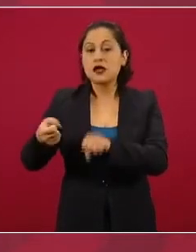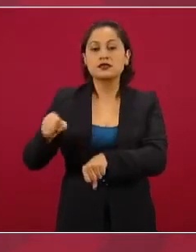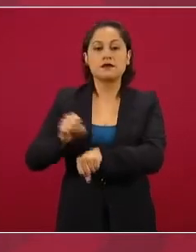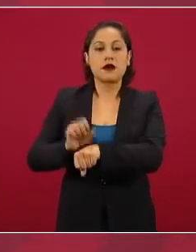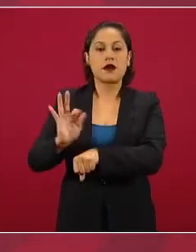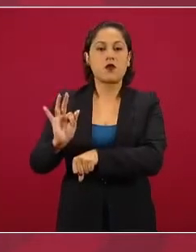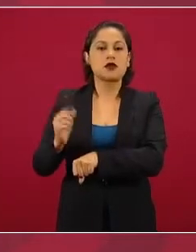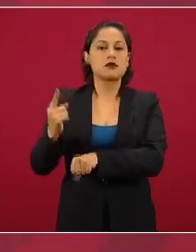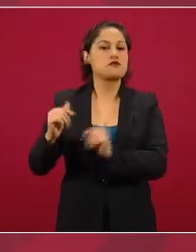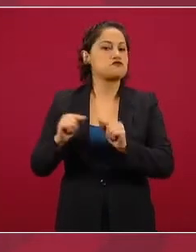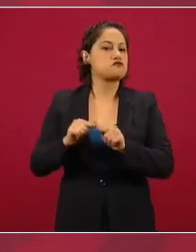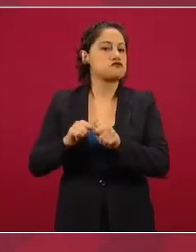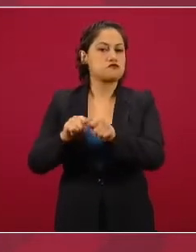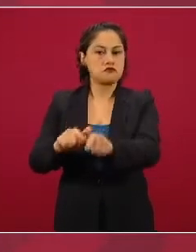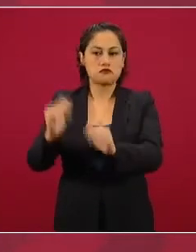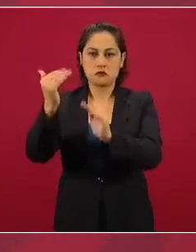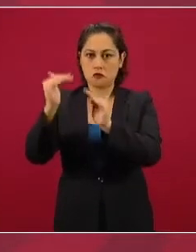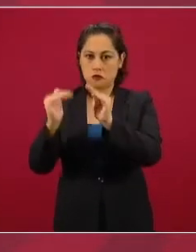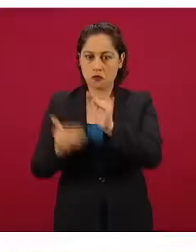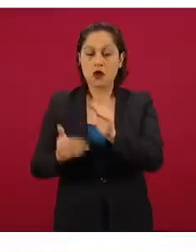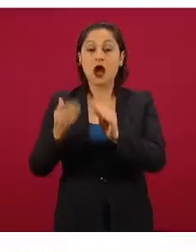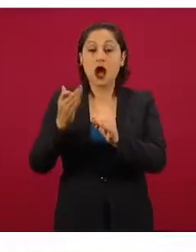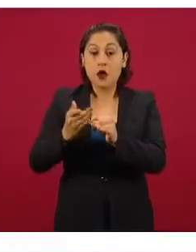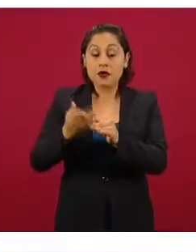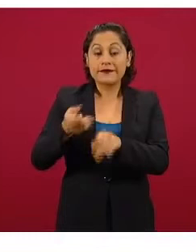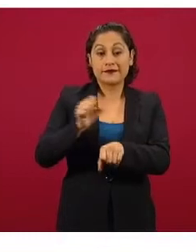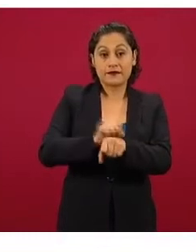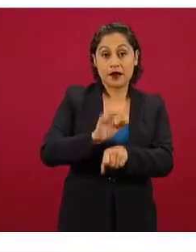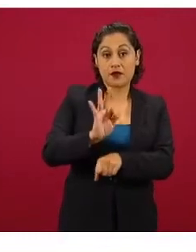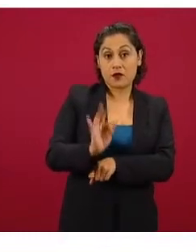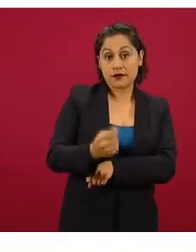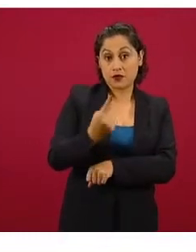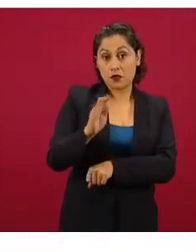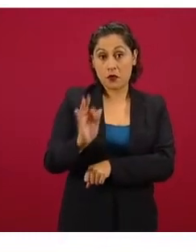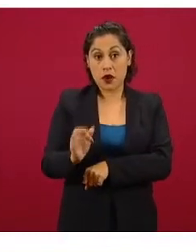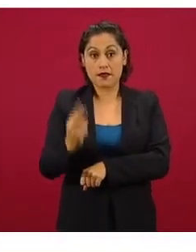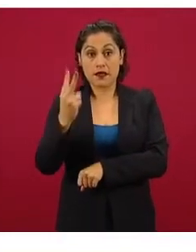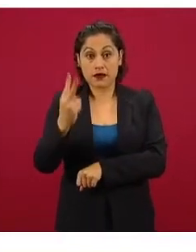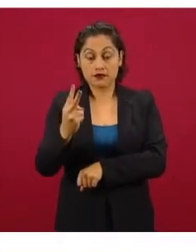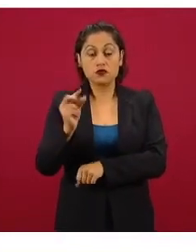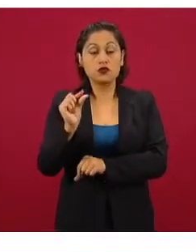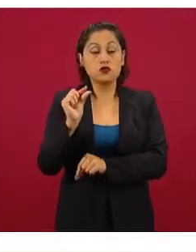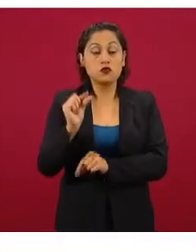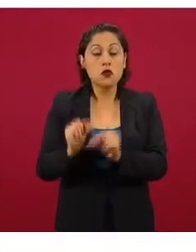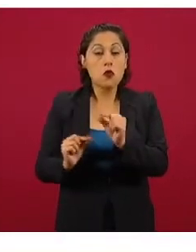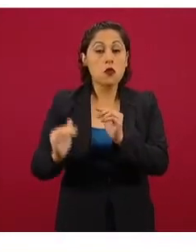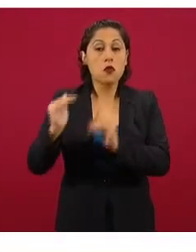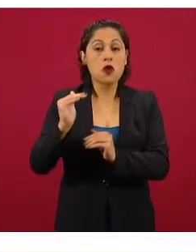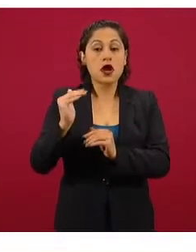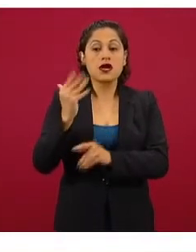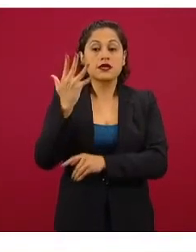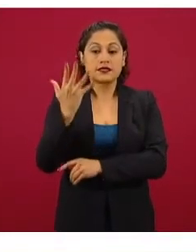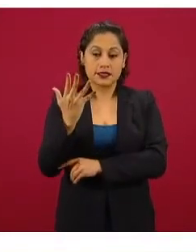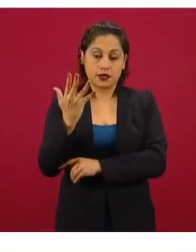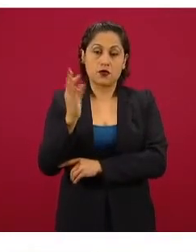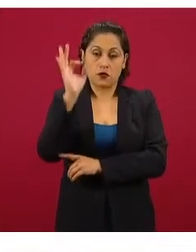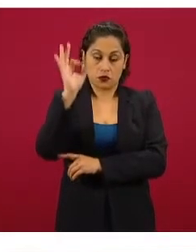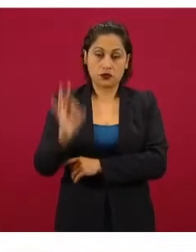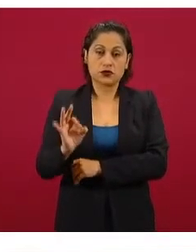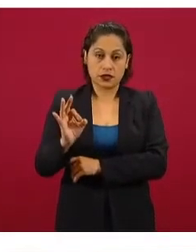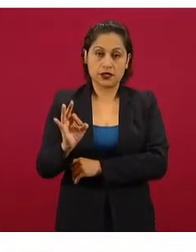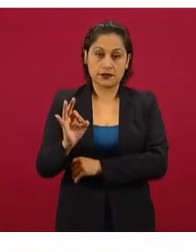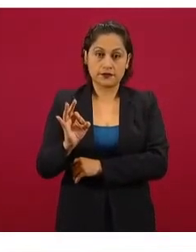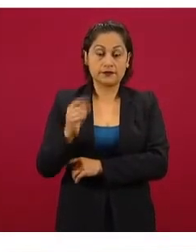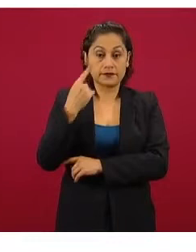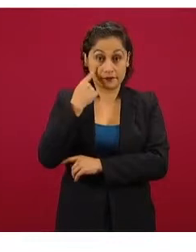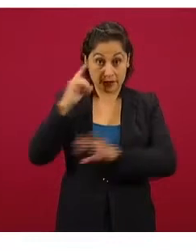41, y en este cambio entre la semana 41 y la semana 42 tuvimos un incremento de 5 puntos porcentuales. Si lo